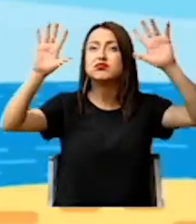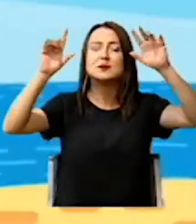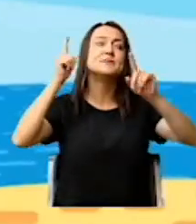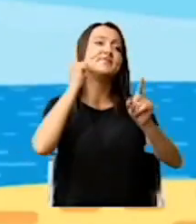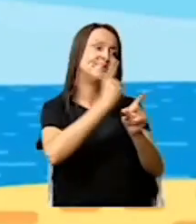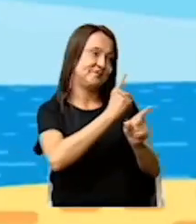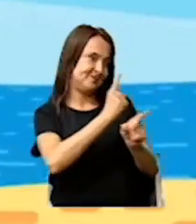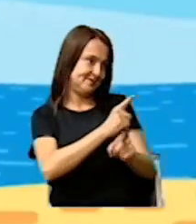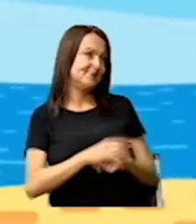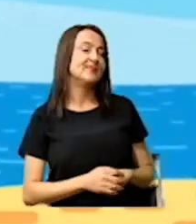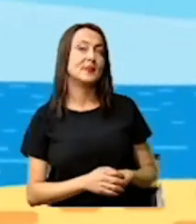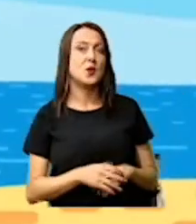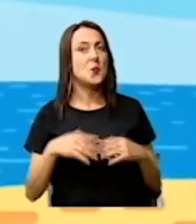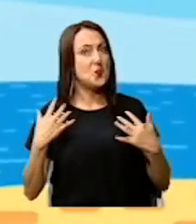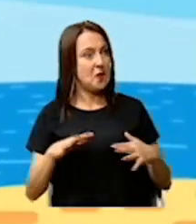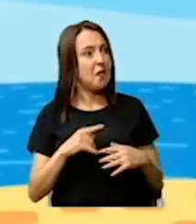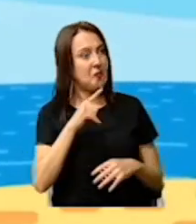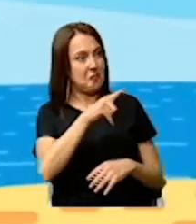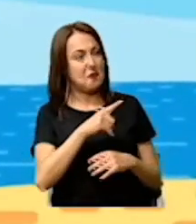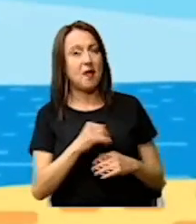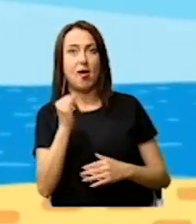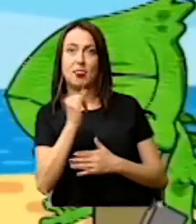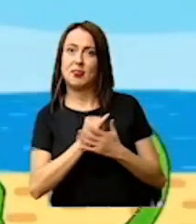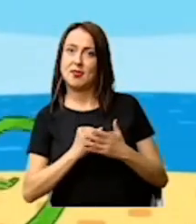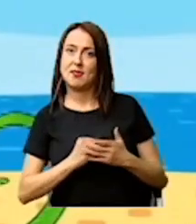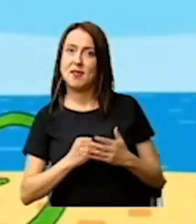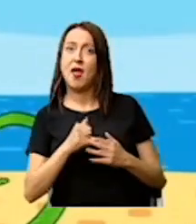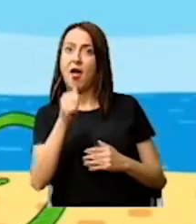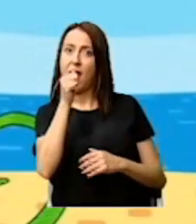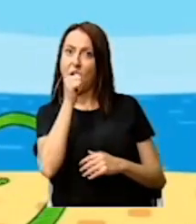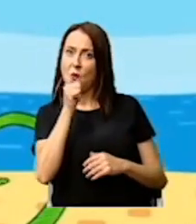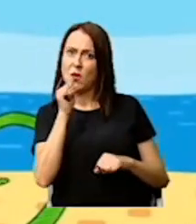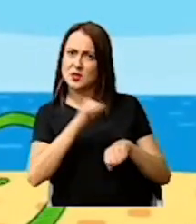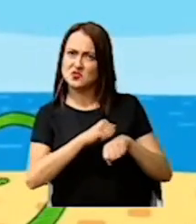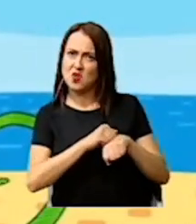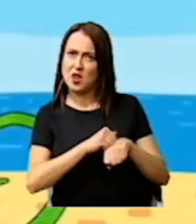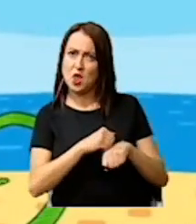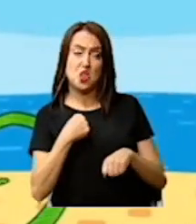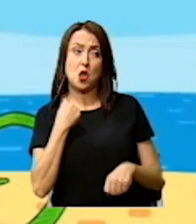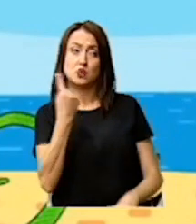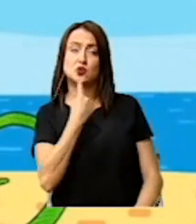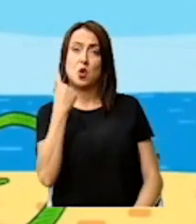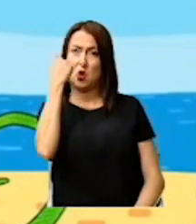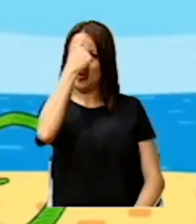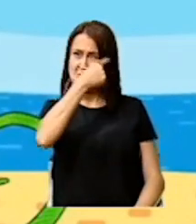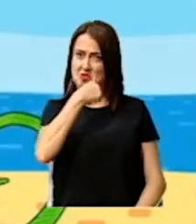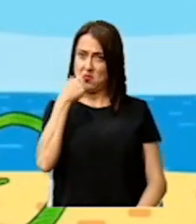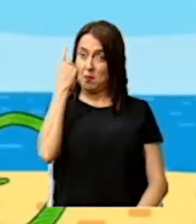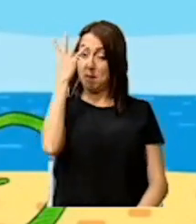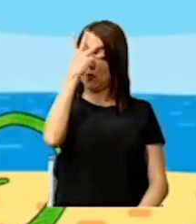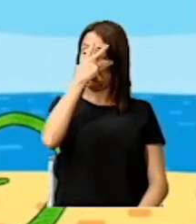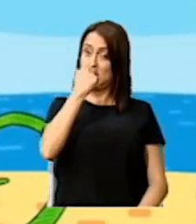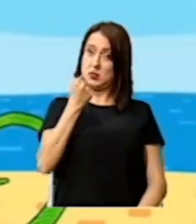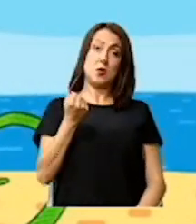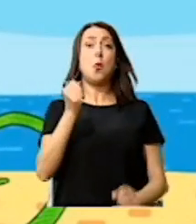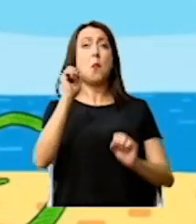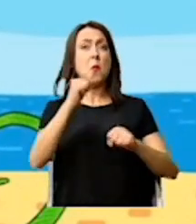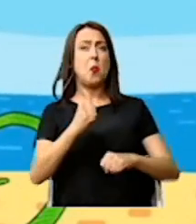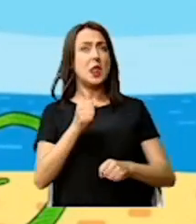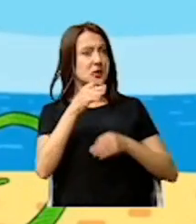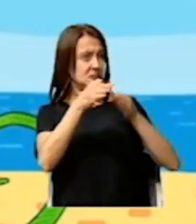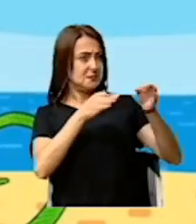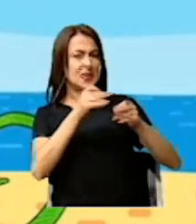Exactamente. Vaya, eres un gran artista en agua sólida. No soy solo un rostro escamoso y bello. ¿Y podrías describir